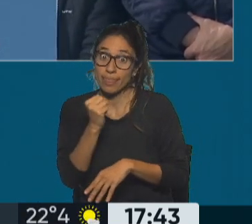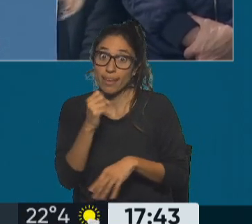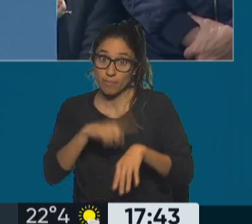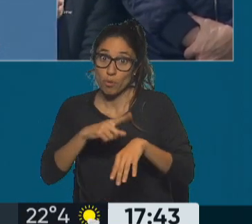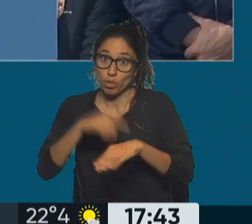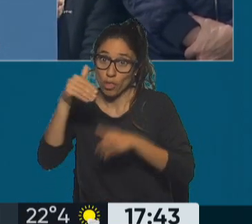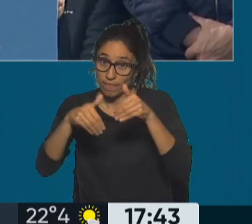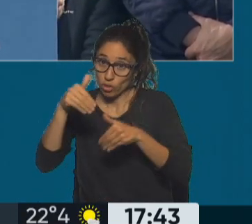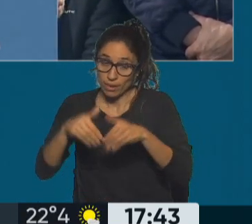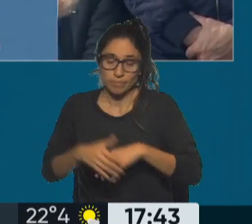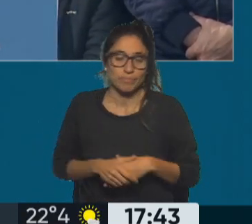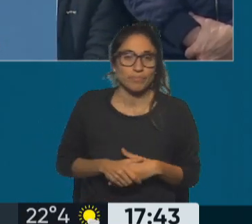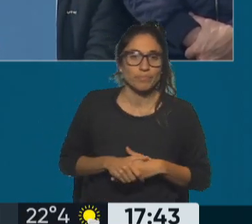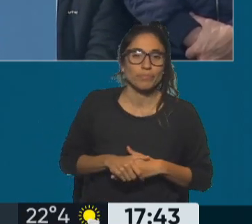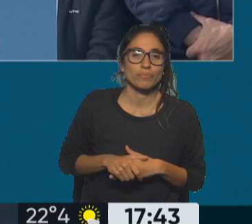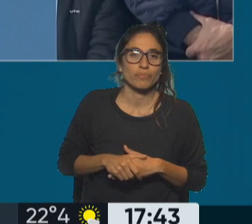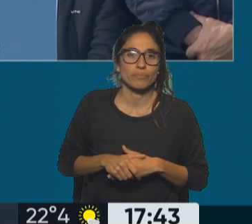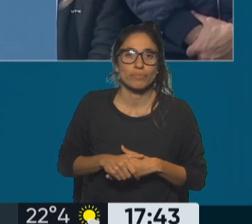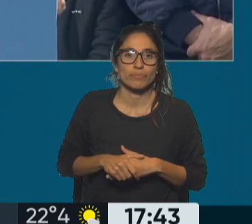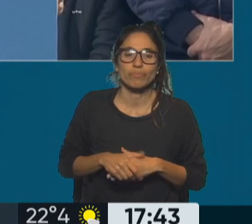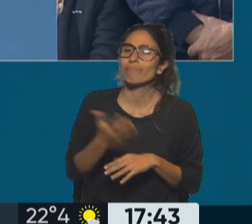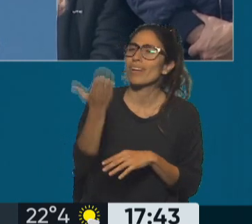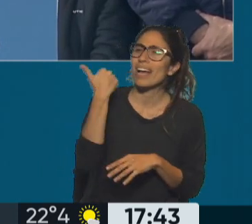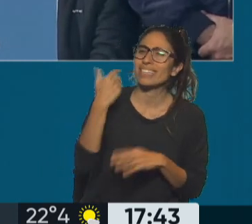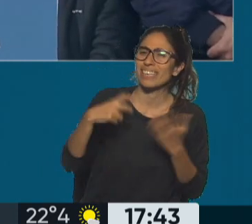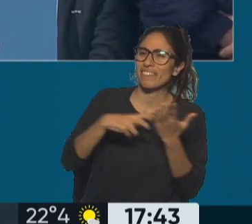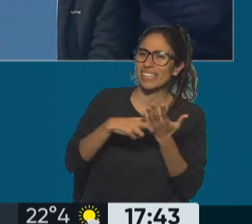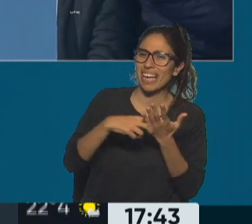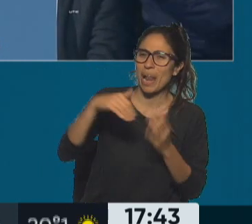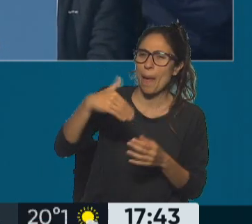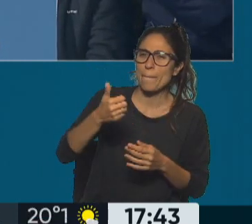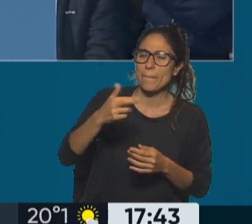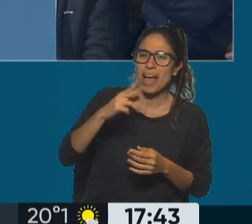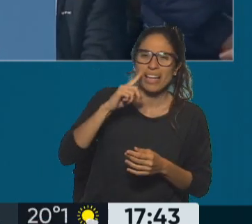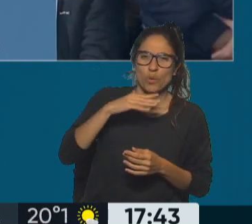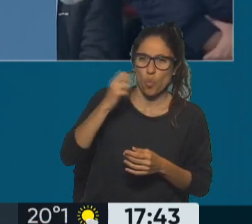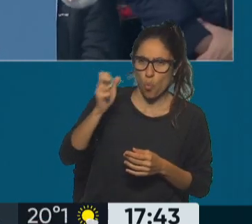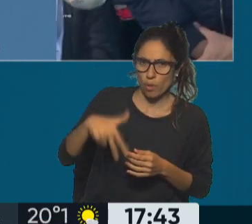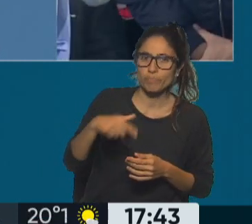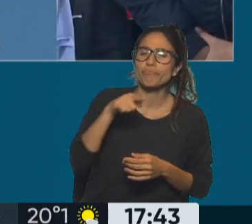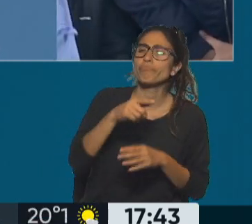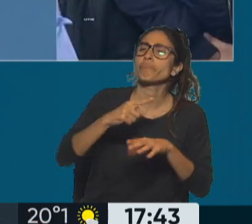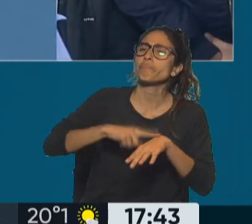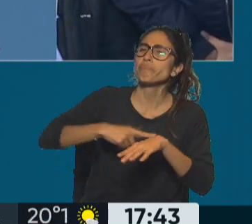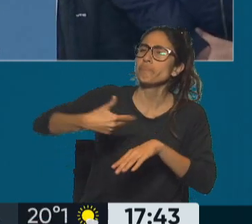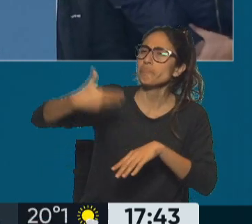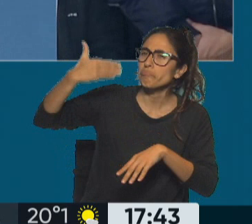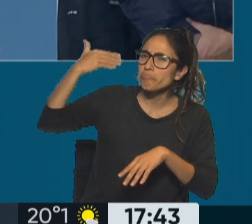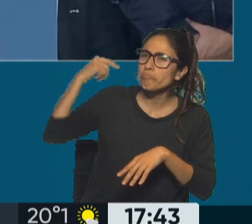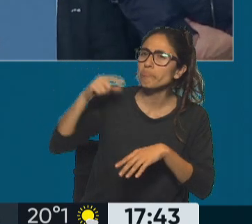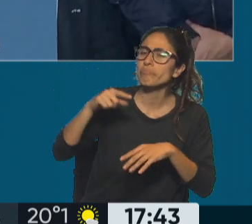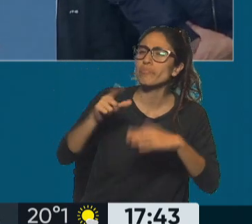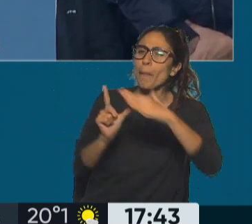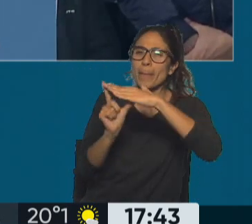históricas, ayer Marijuán, que es un fiscal que en algún momento mandó a excavar en la Patagonia a ver